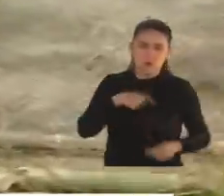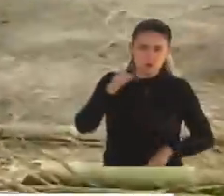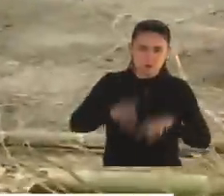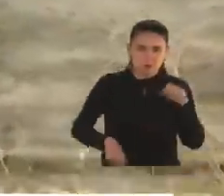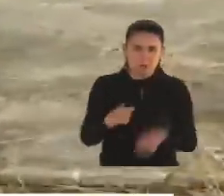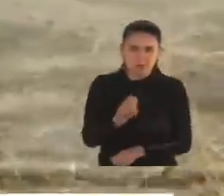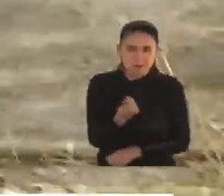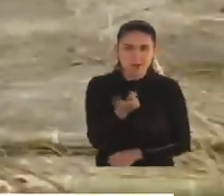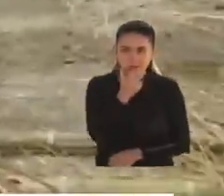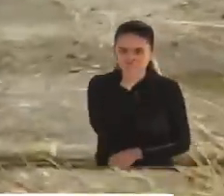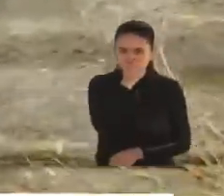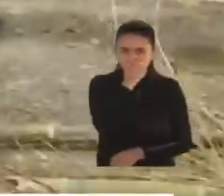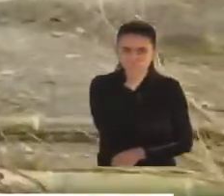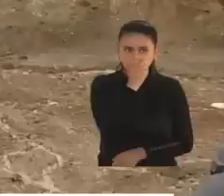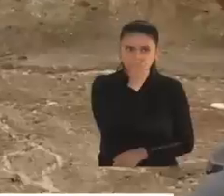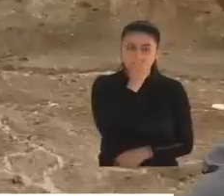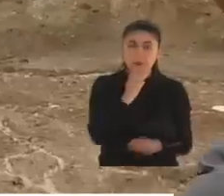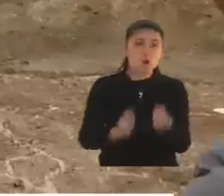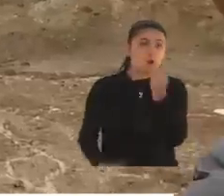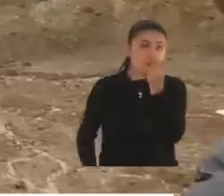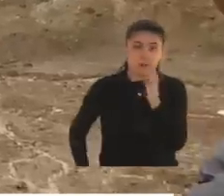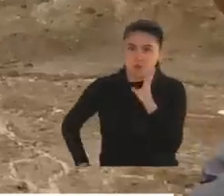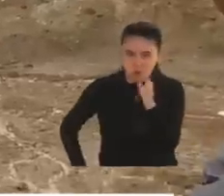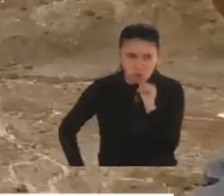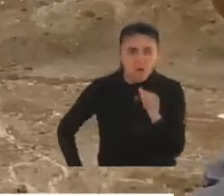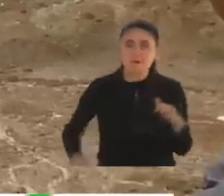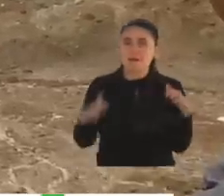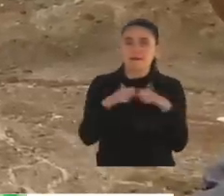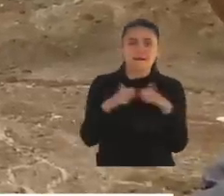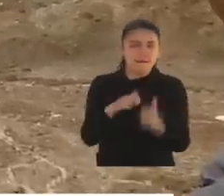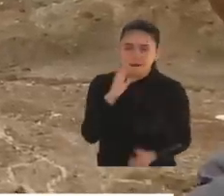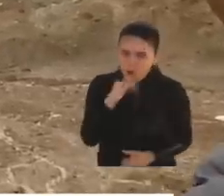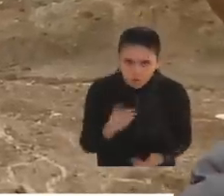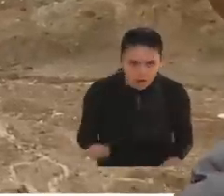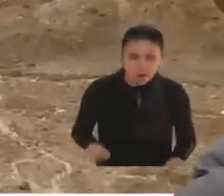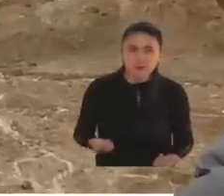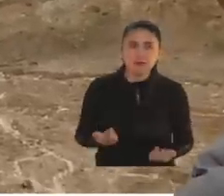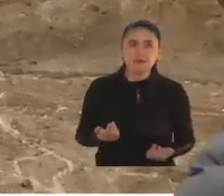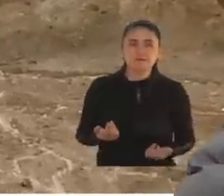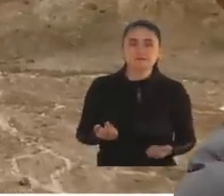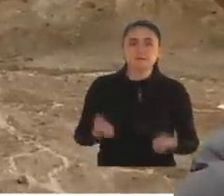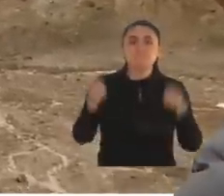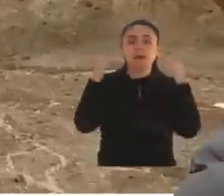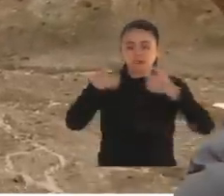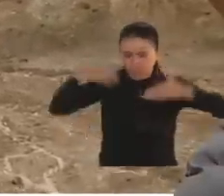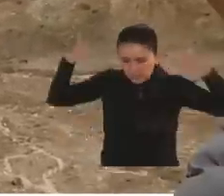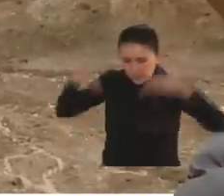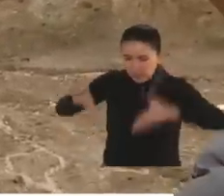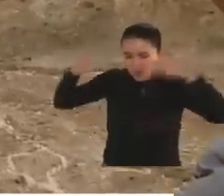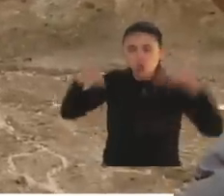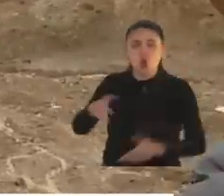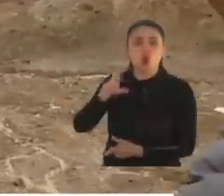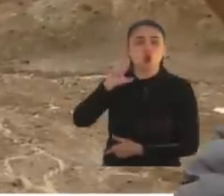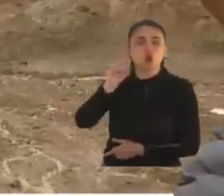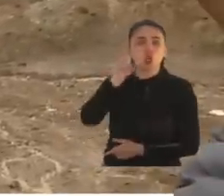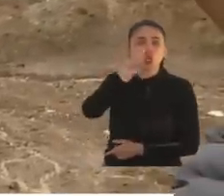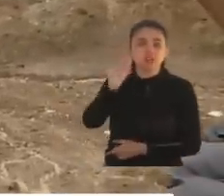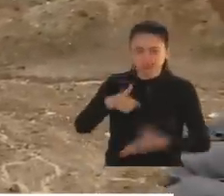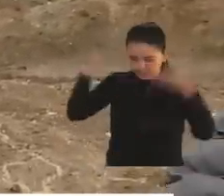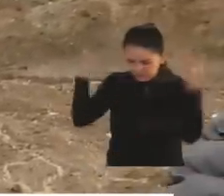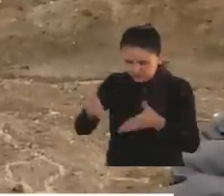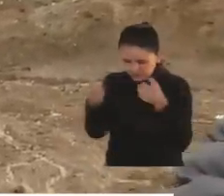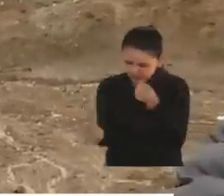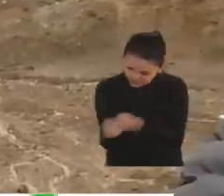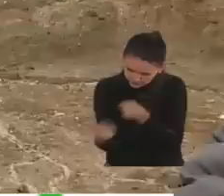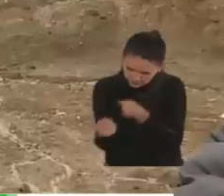entra comida, no hay energía, entonces pues se han concentrado solamente como en el municipio de Rosas y para las veredas de allá nada.